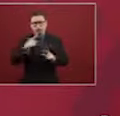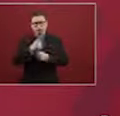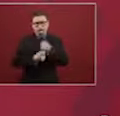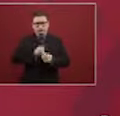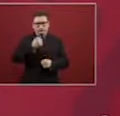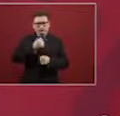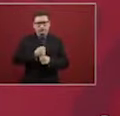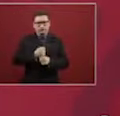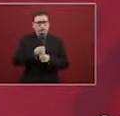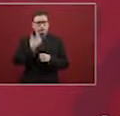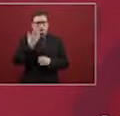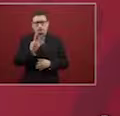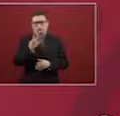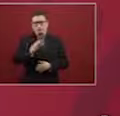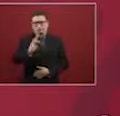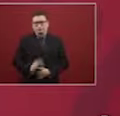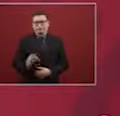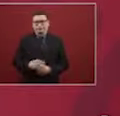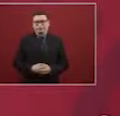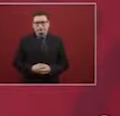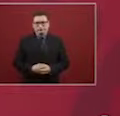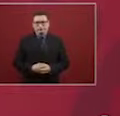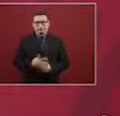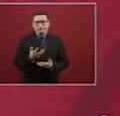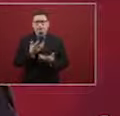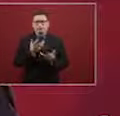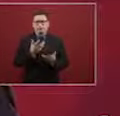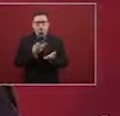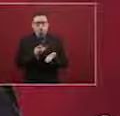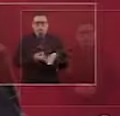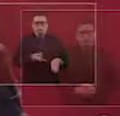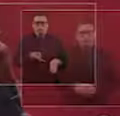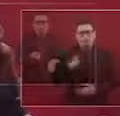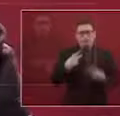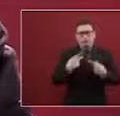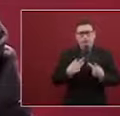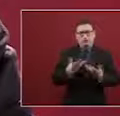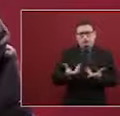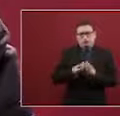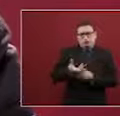a negociar el tratado comercial con México, Estados Unidos y Canadá, el T-MEC.